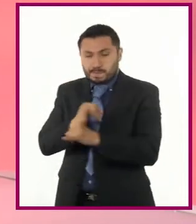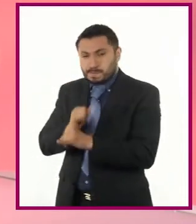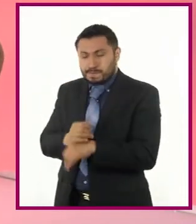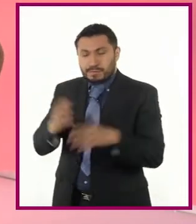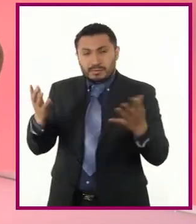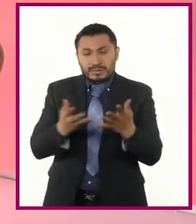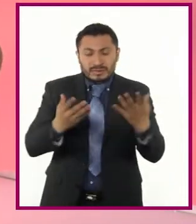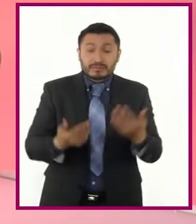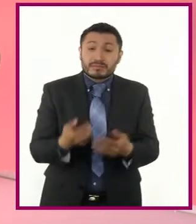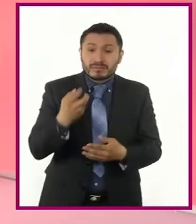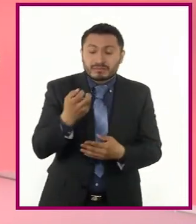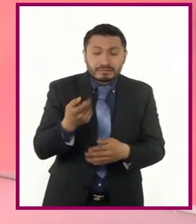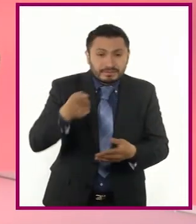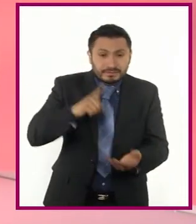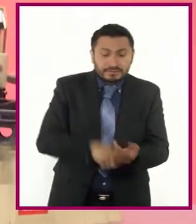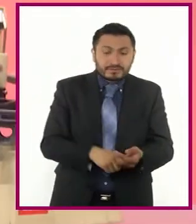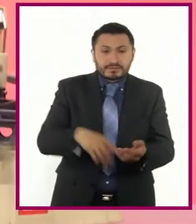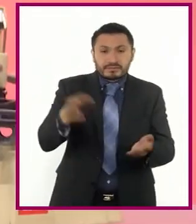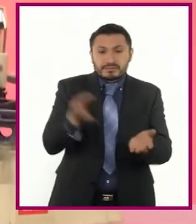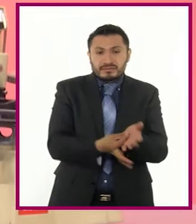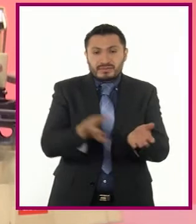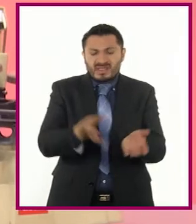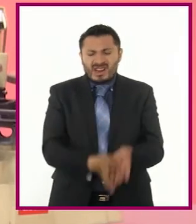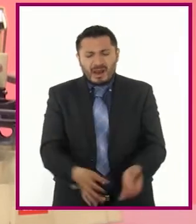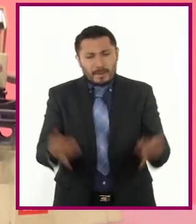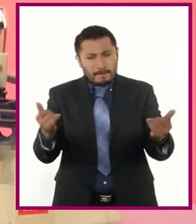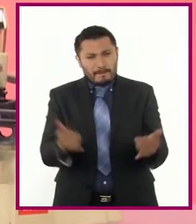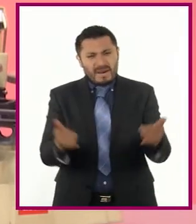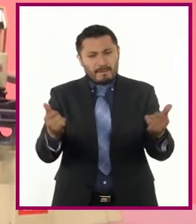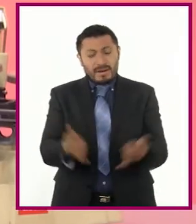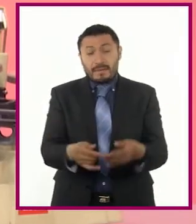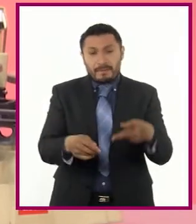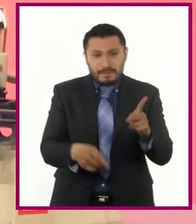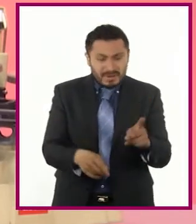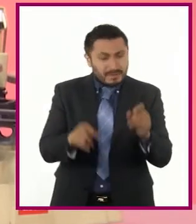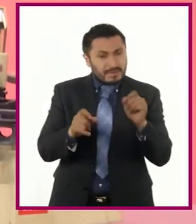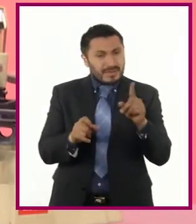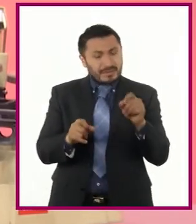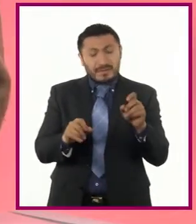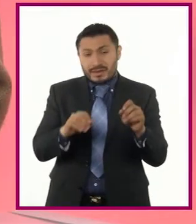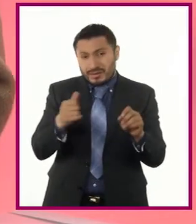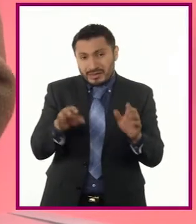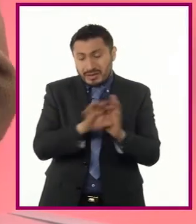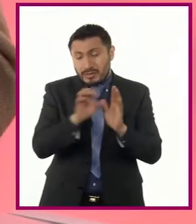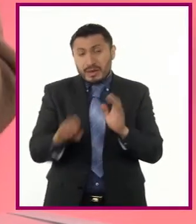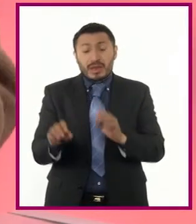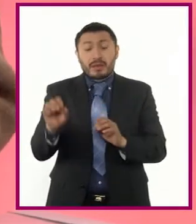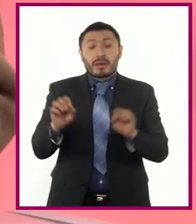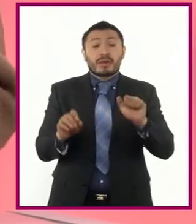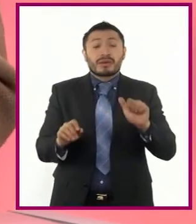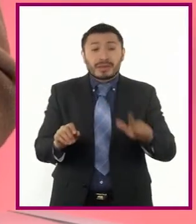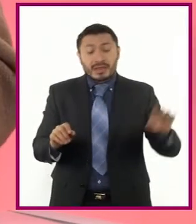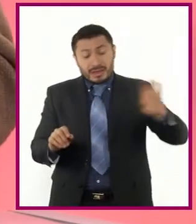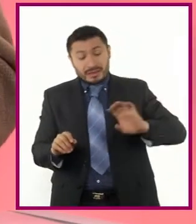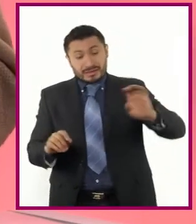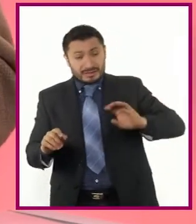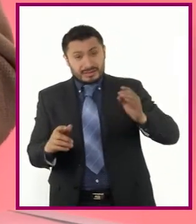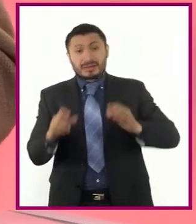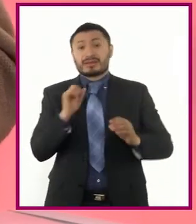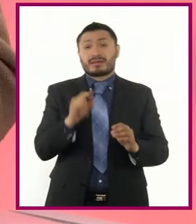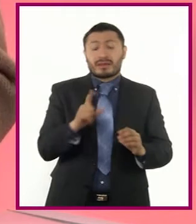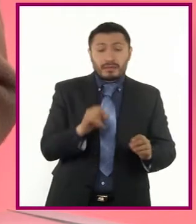están referidas a los metales pesados, pero también hay otras situaciones como la parte de las sales, que también están afectando